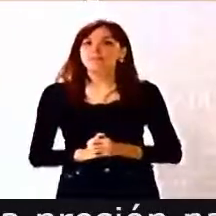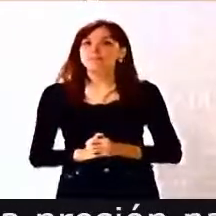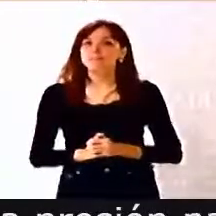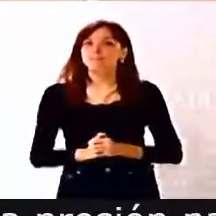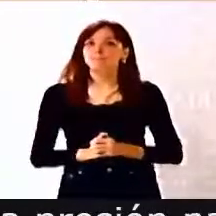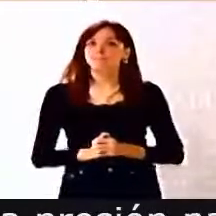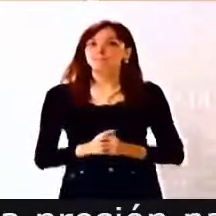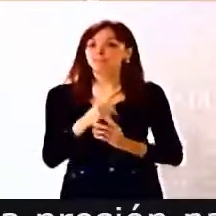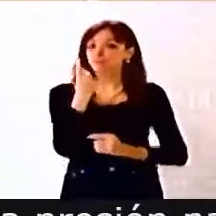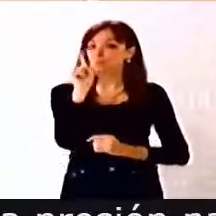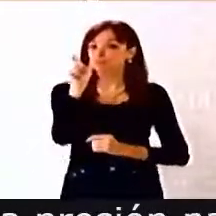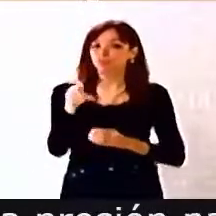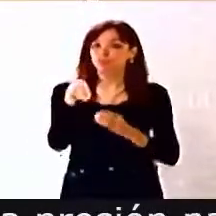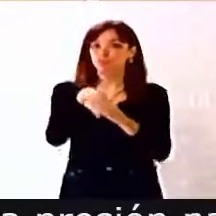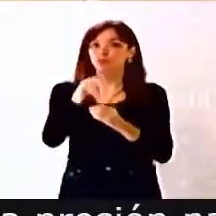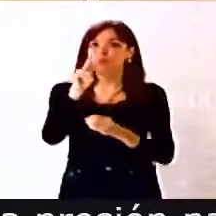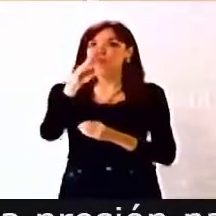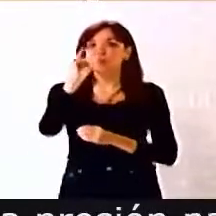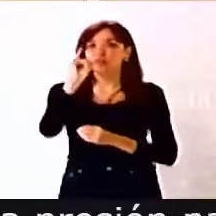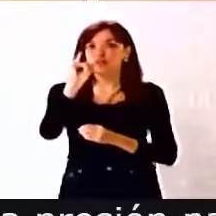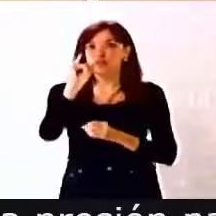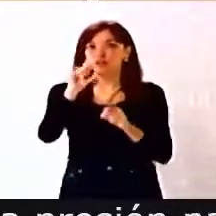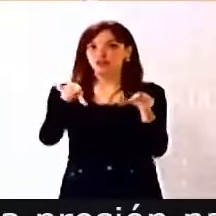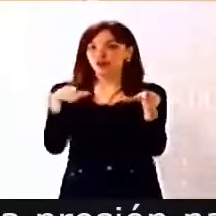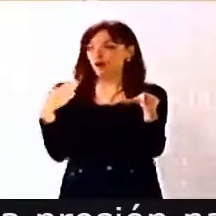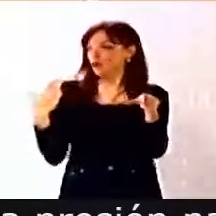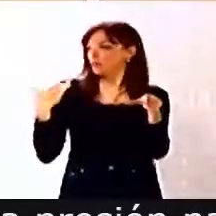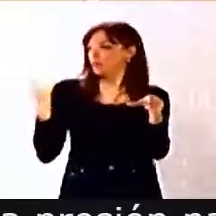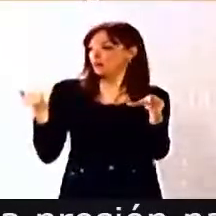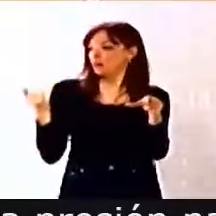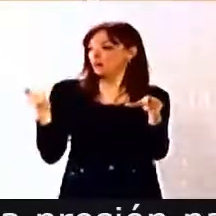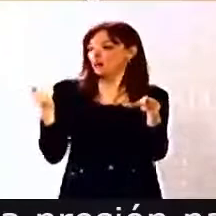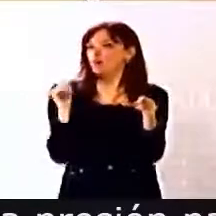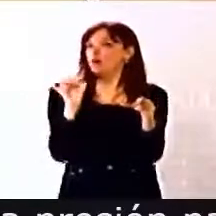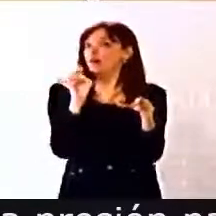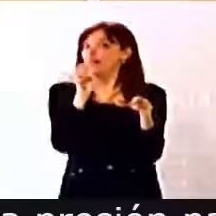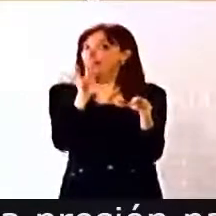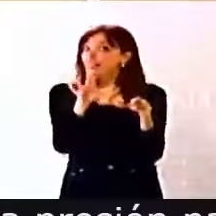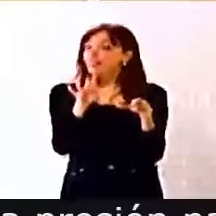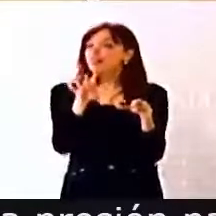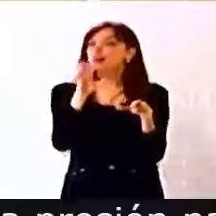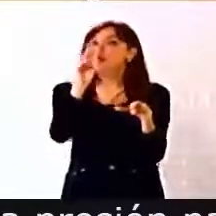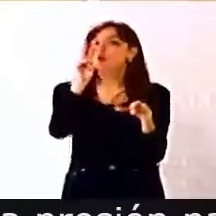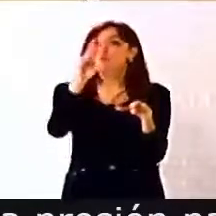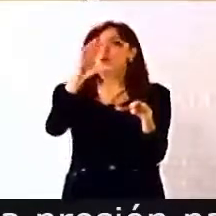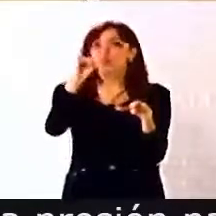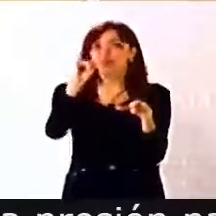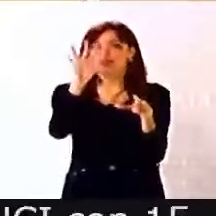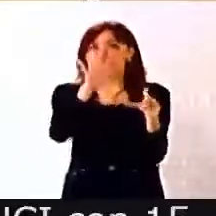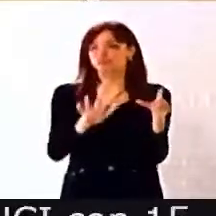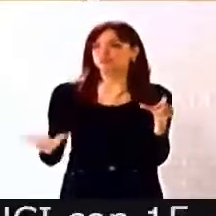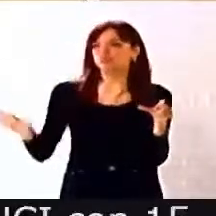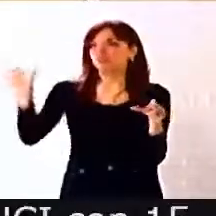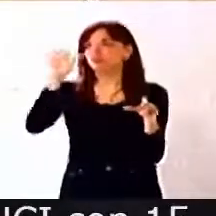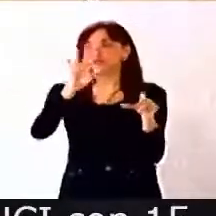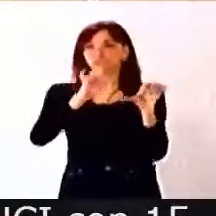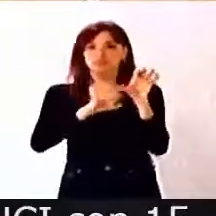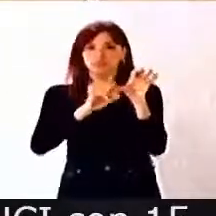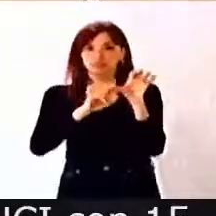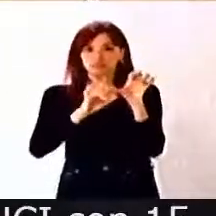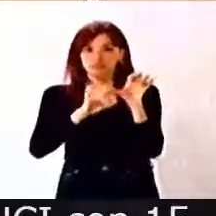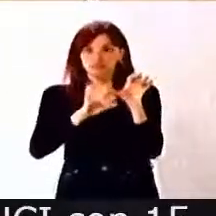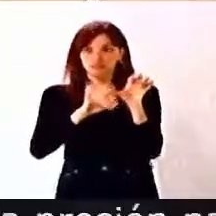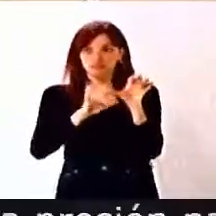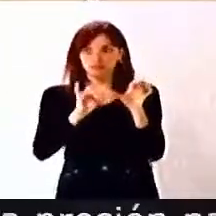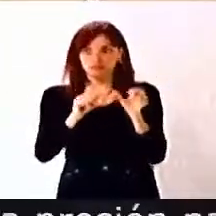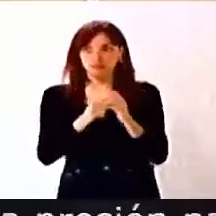Tenemos una persona en UCI que el día de ayer, tenemos 15 personas en UCI en la Comunidad Autónoma de Extremadura.